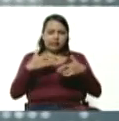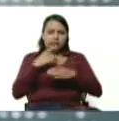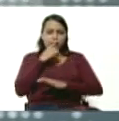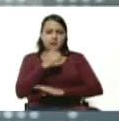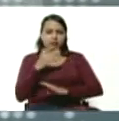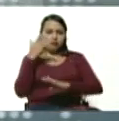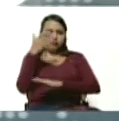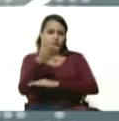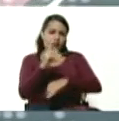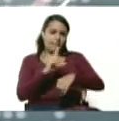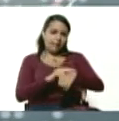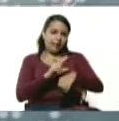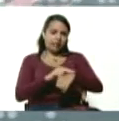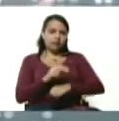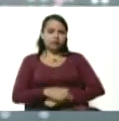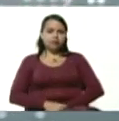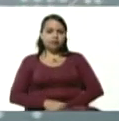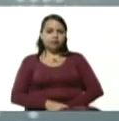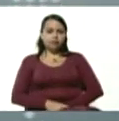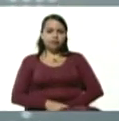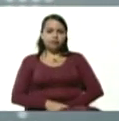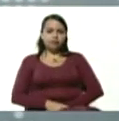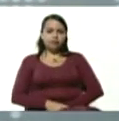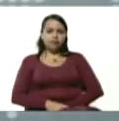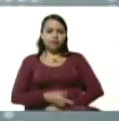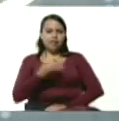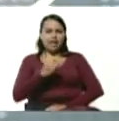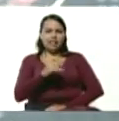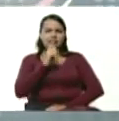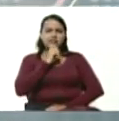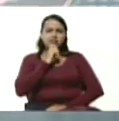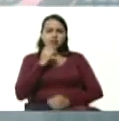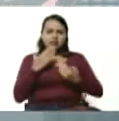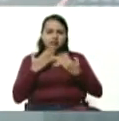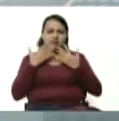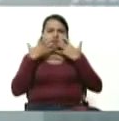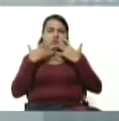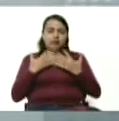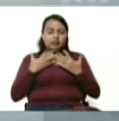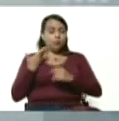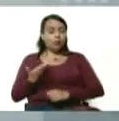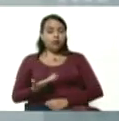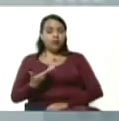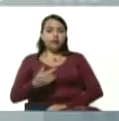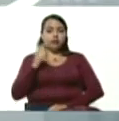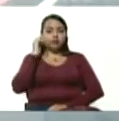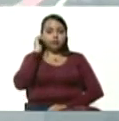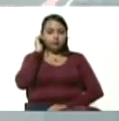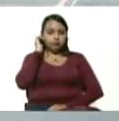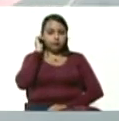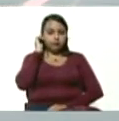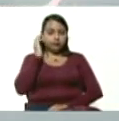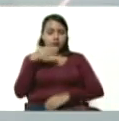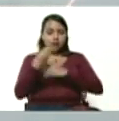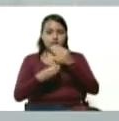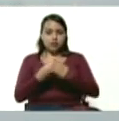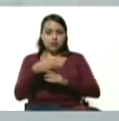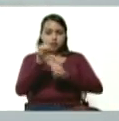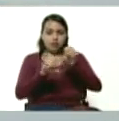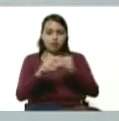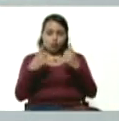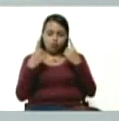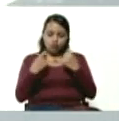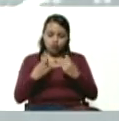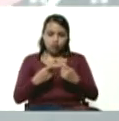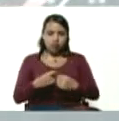consulta de especial centinela por presentar dificultad respiratoria importante. Se le realizó un estudio radiológico y aparece